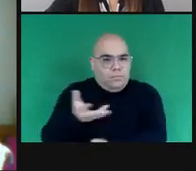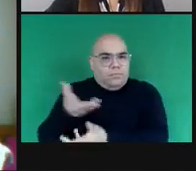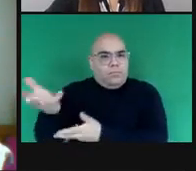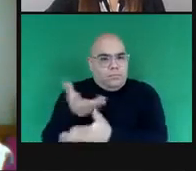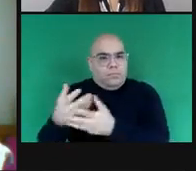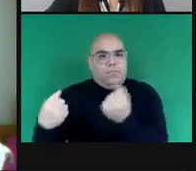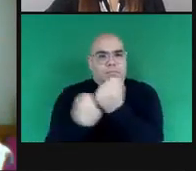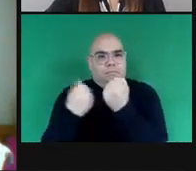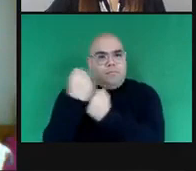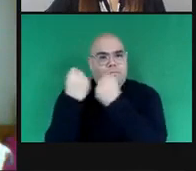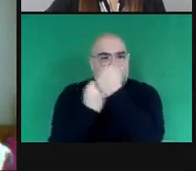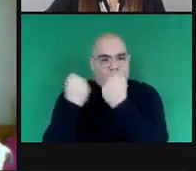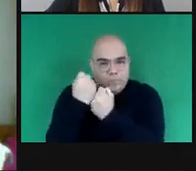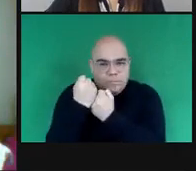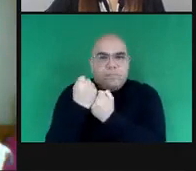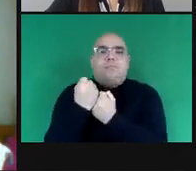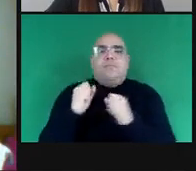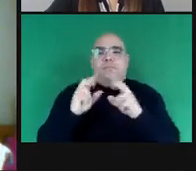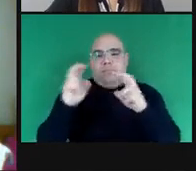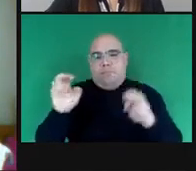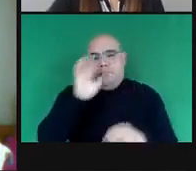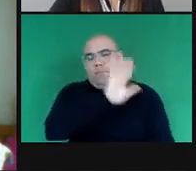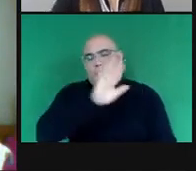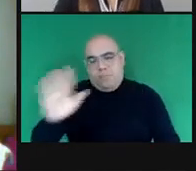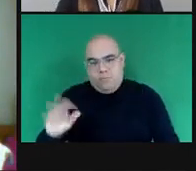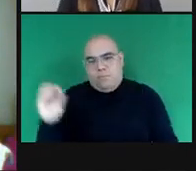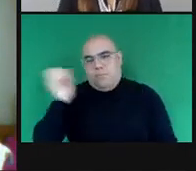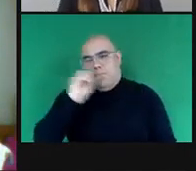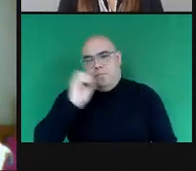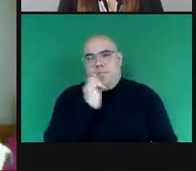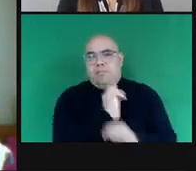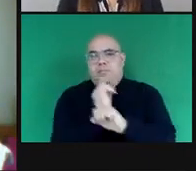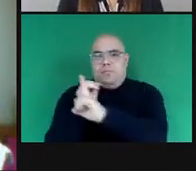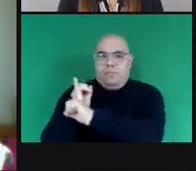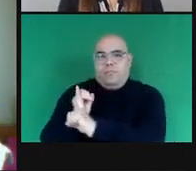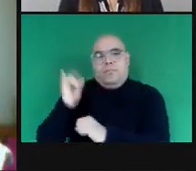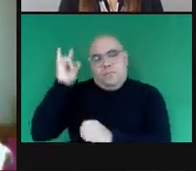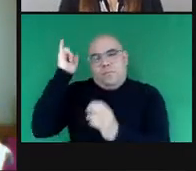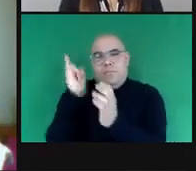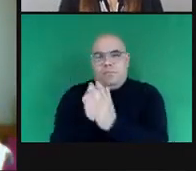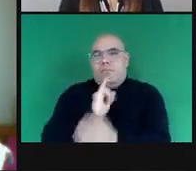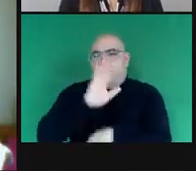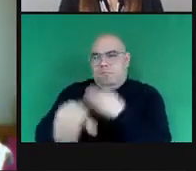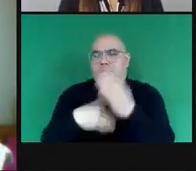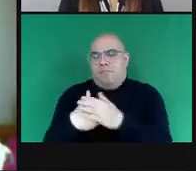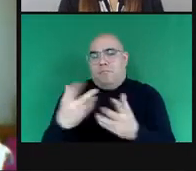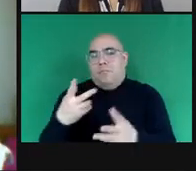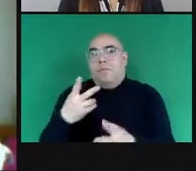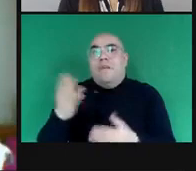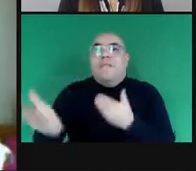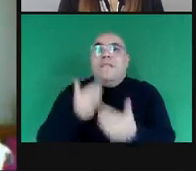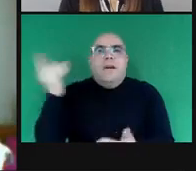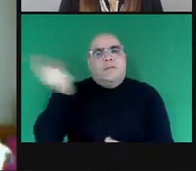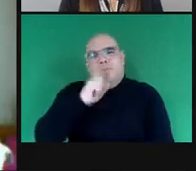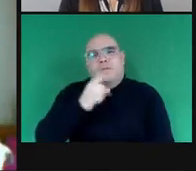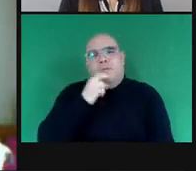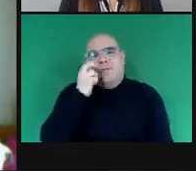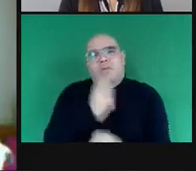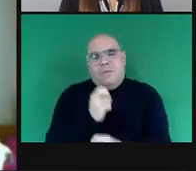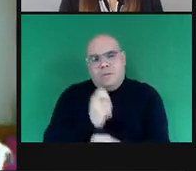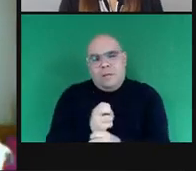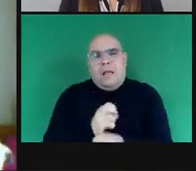con ustedes, con las instituciones. Yo creo que todo, y será difícil y será lento, pero